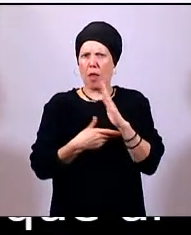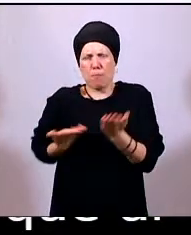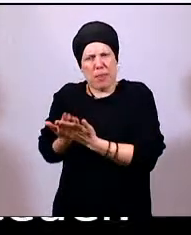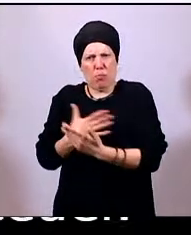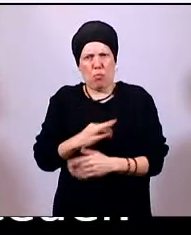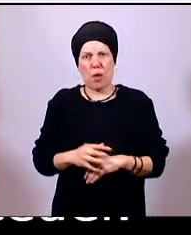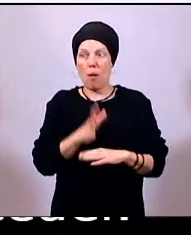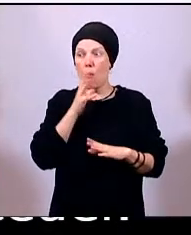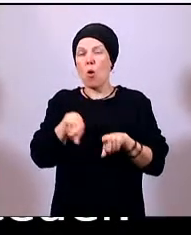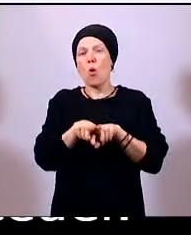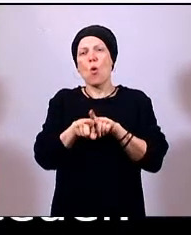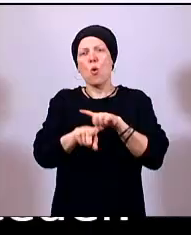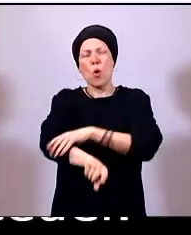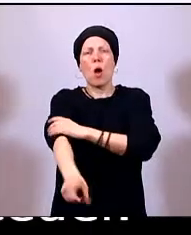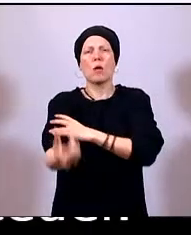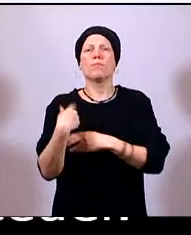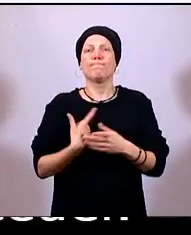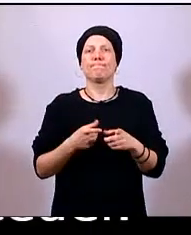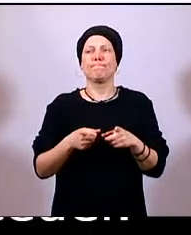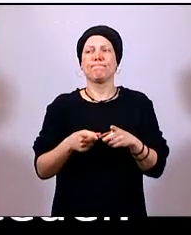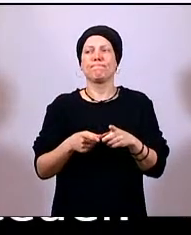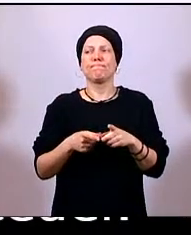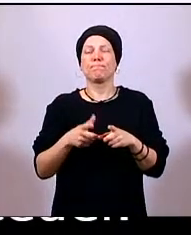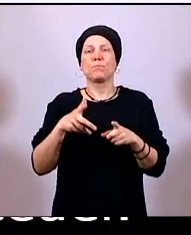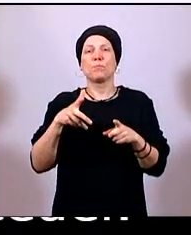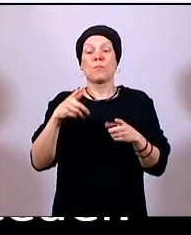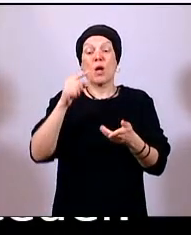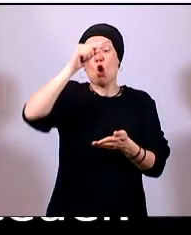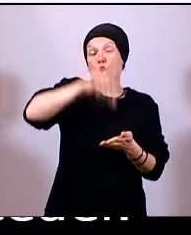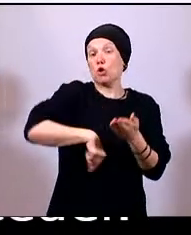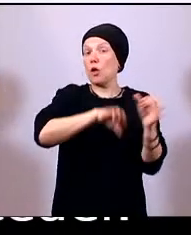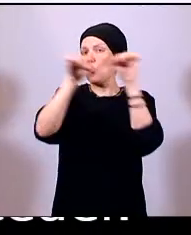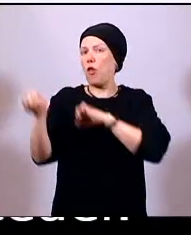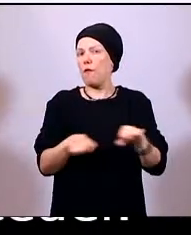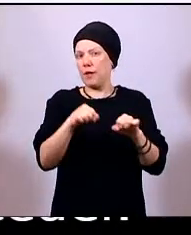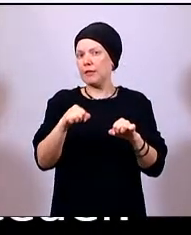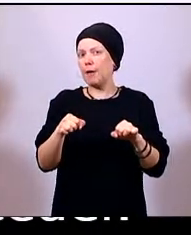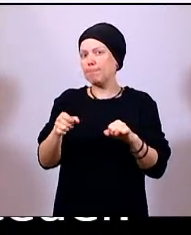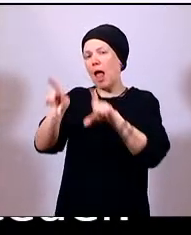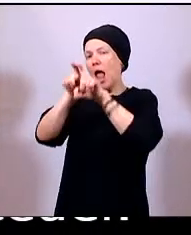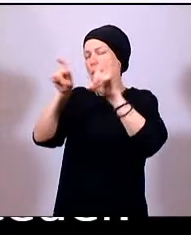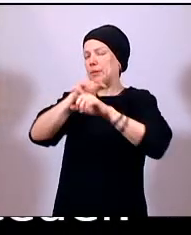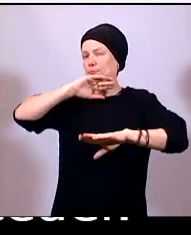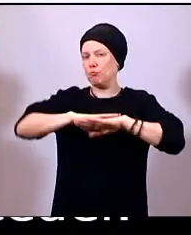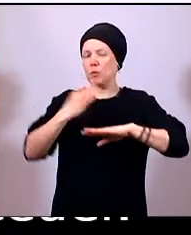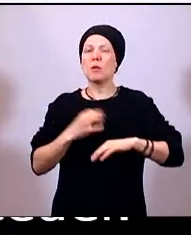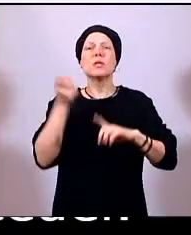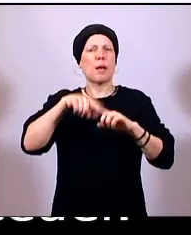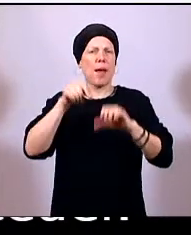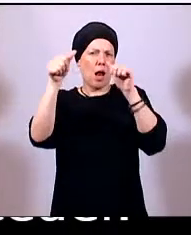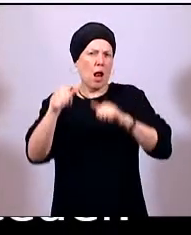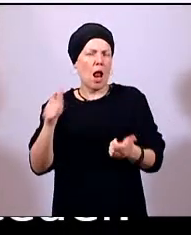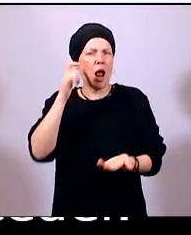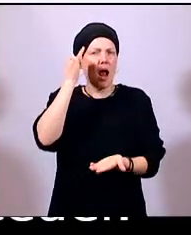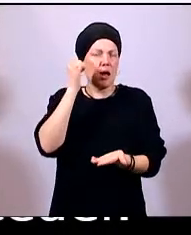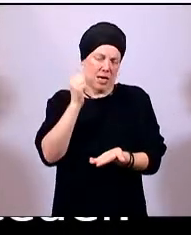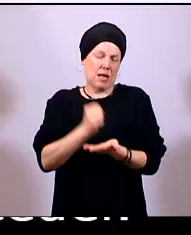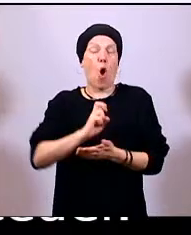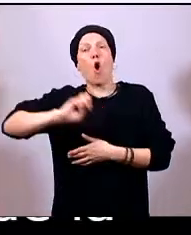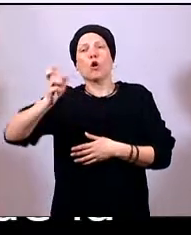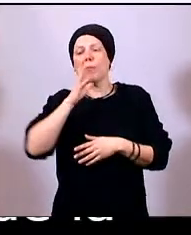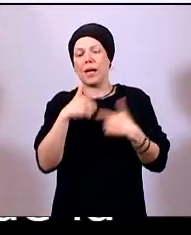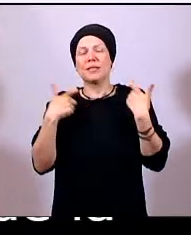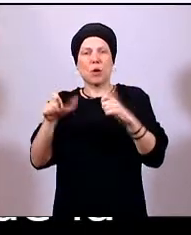deben cumplir los suministradores en el cumplimiento de los contratos de defensa, y otras acreditaciones para poder trabajar con el sector de